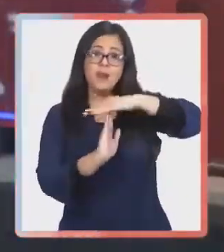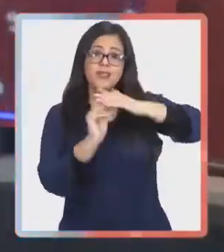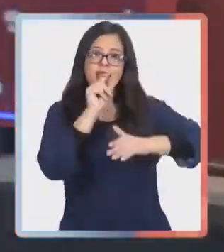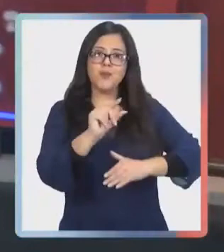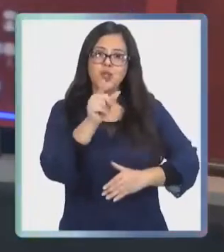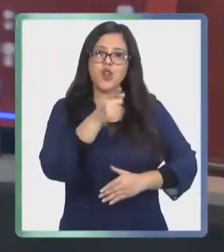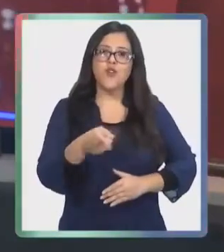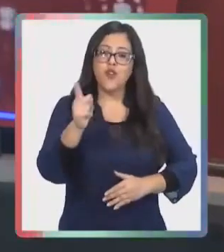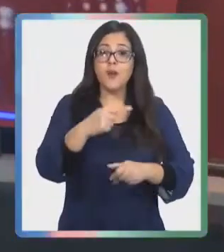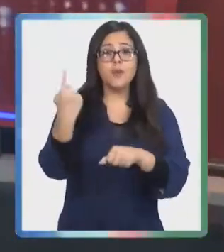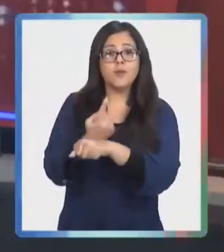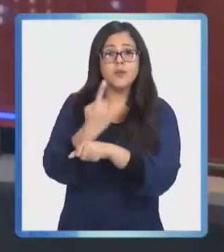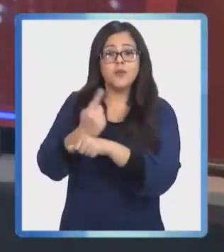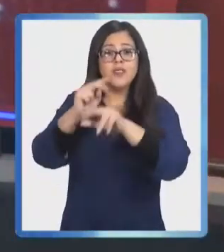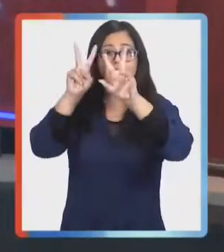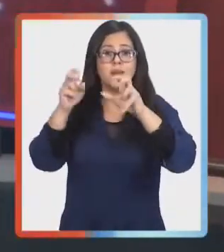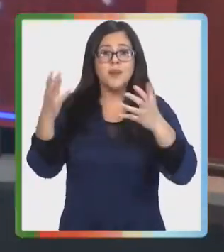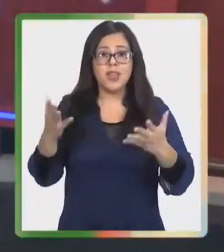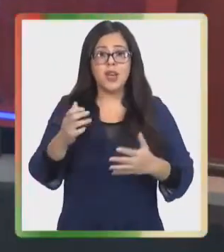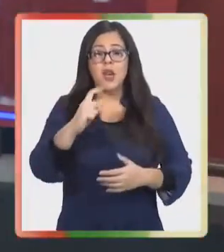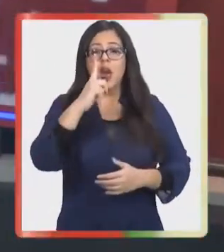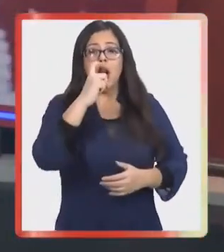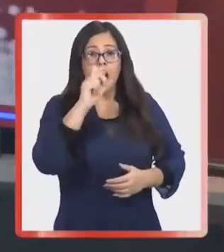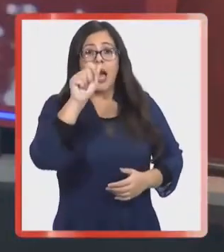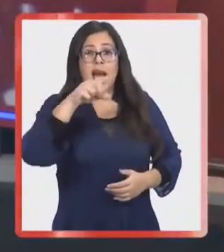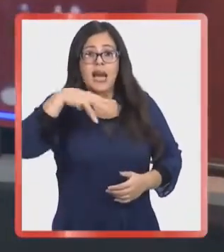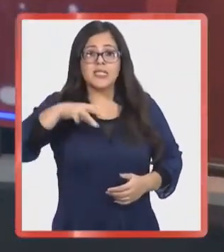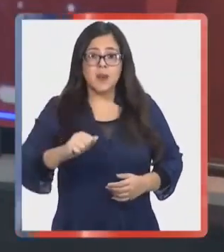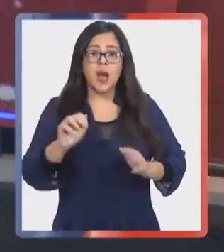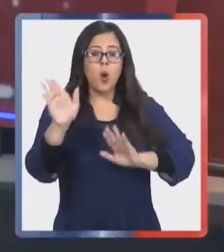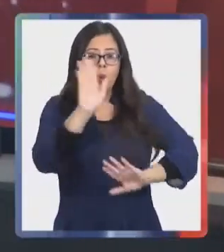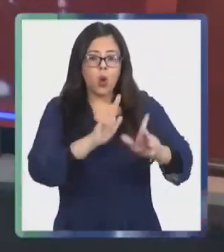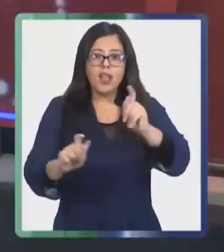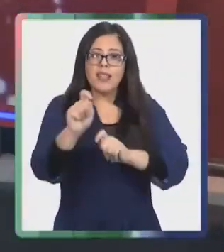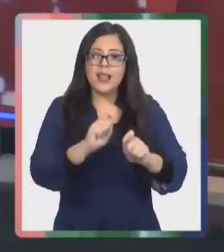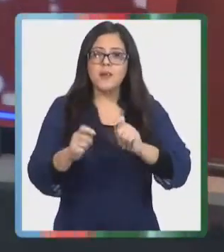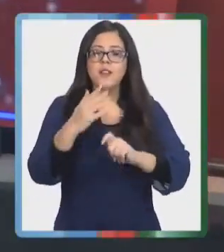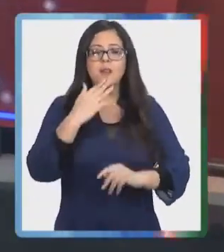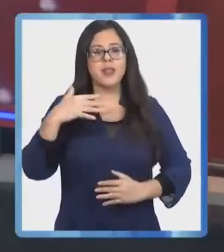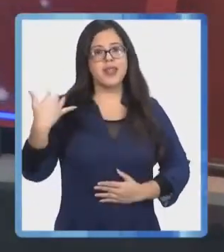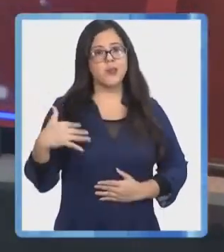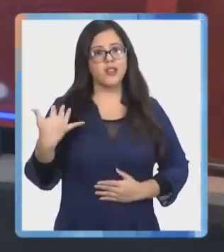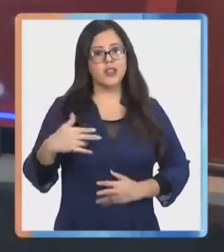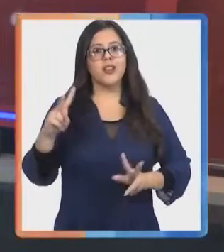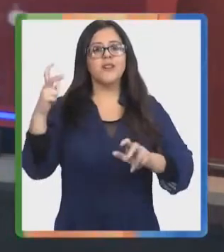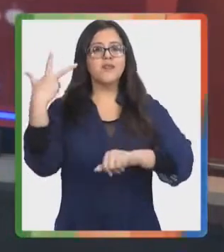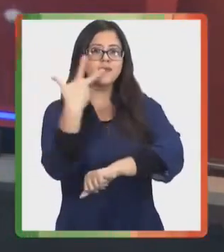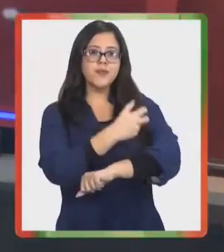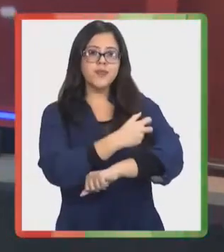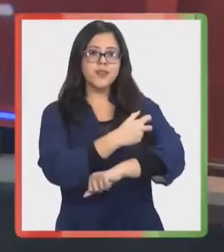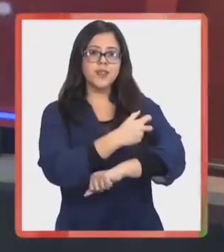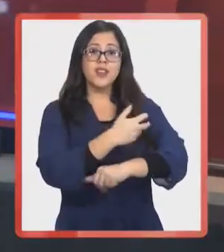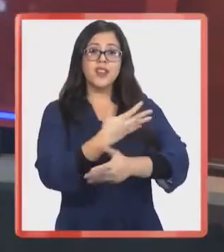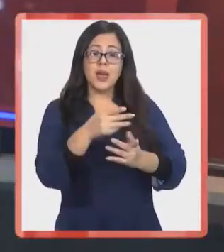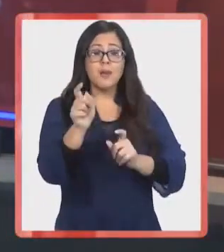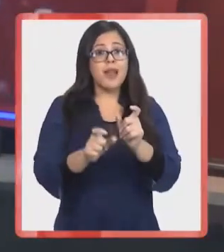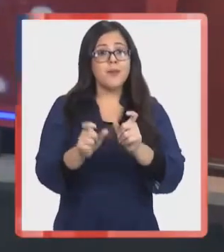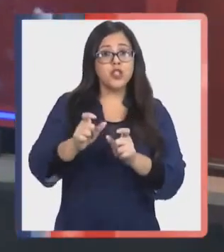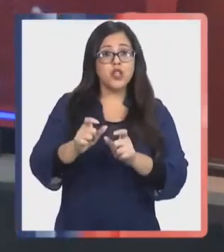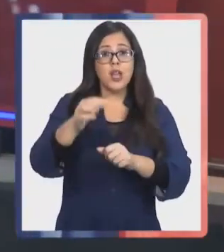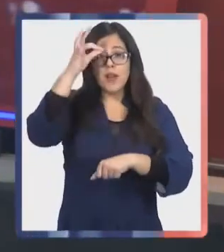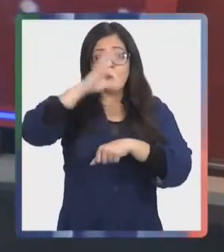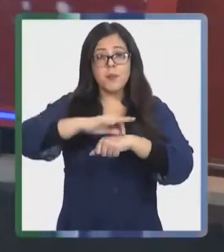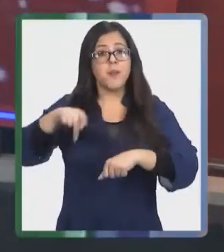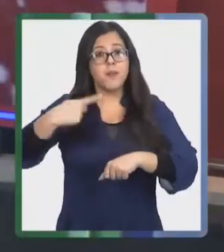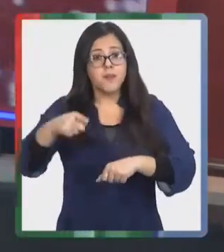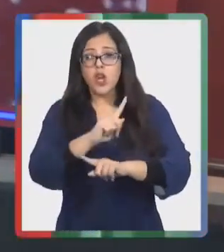Nos vamos a la pausa y al regreso conversamos sobre el asma, los cuidados, tratamientos y la importancia de la vacunación para que